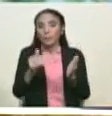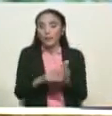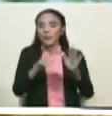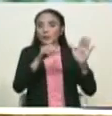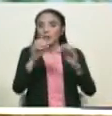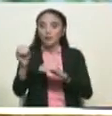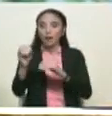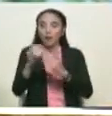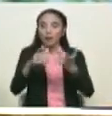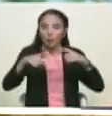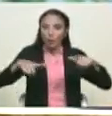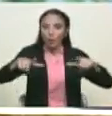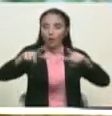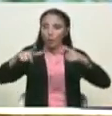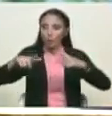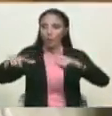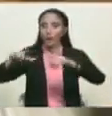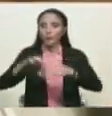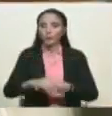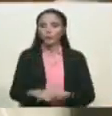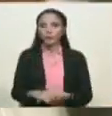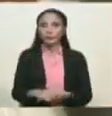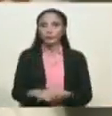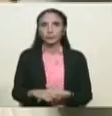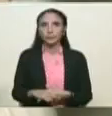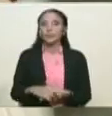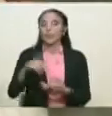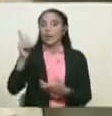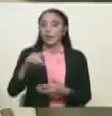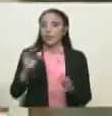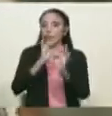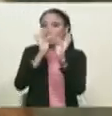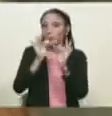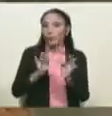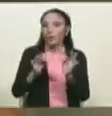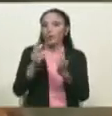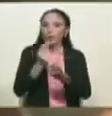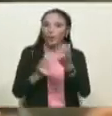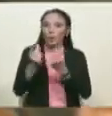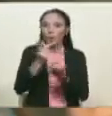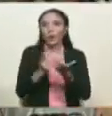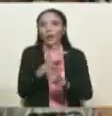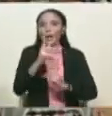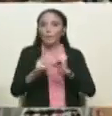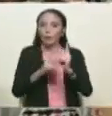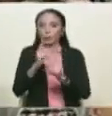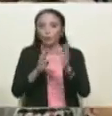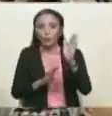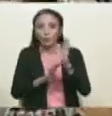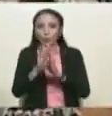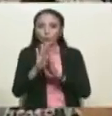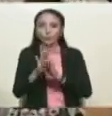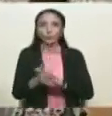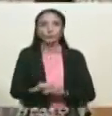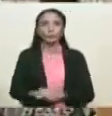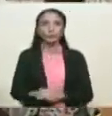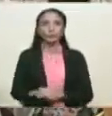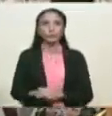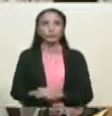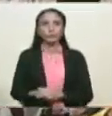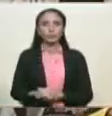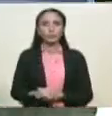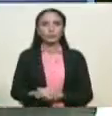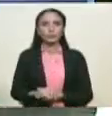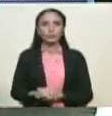hectáreas en el fortalecimiento del nuevo modelo económico productivo y nuestra soberanía alimentaria para